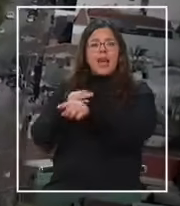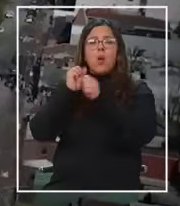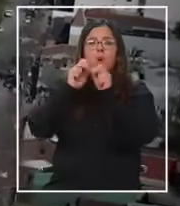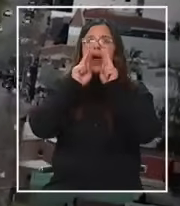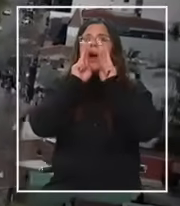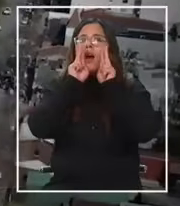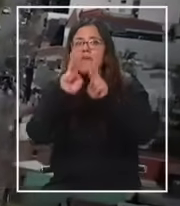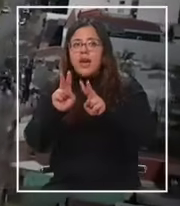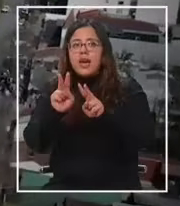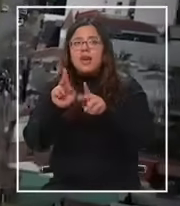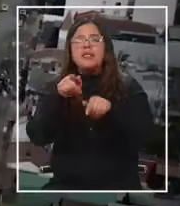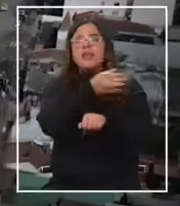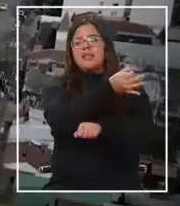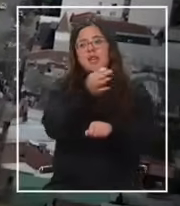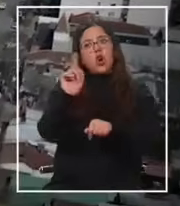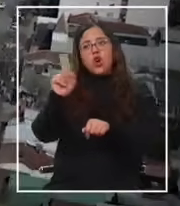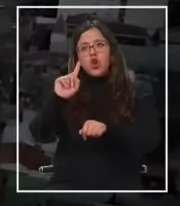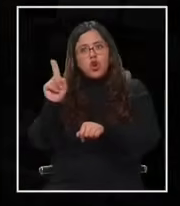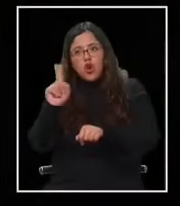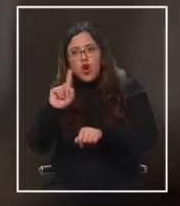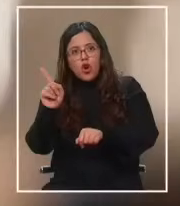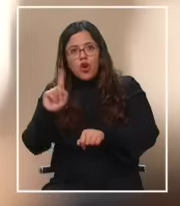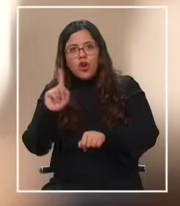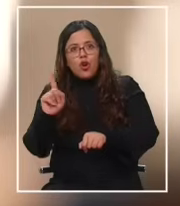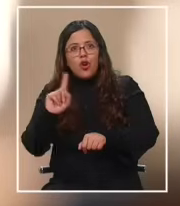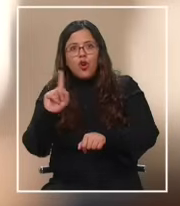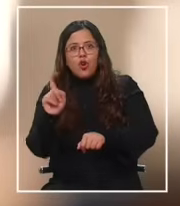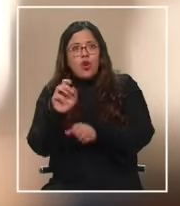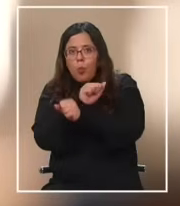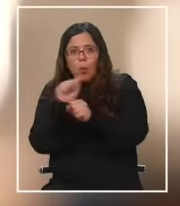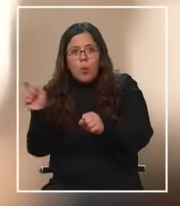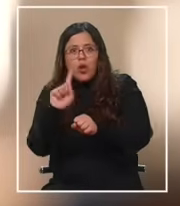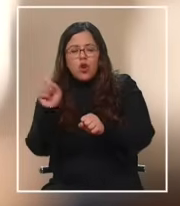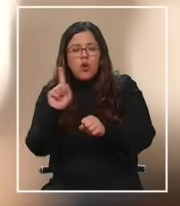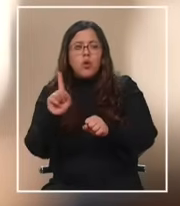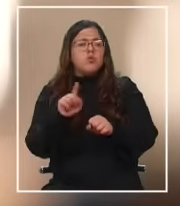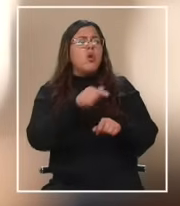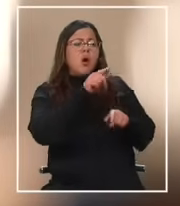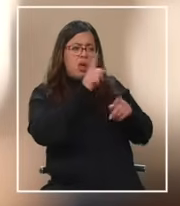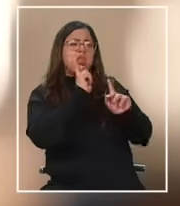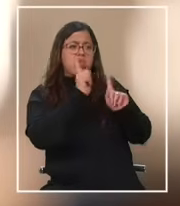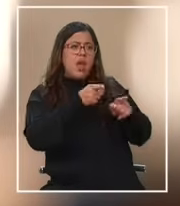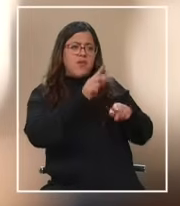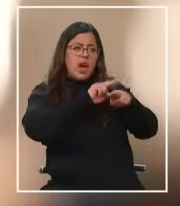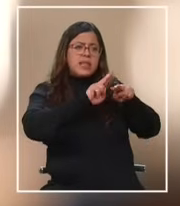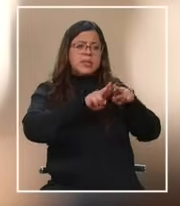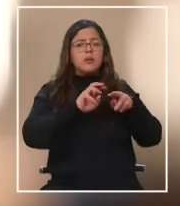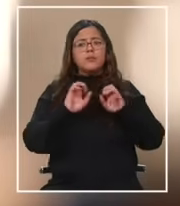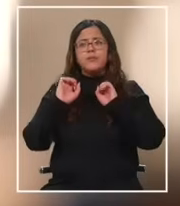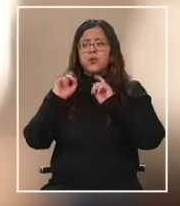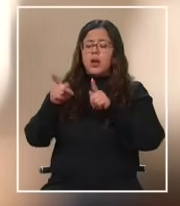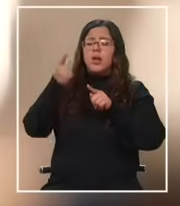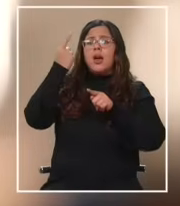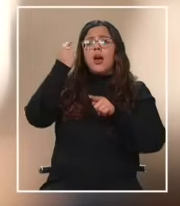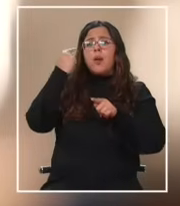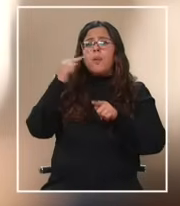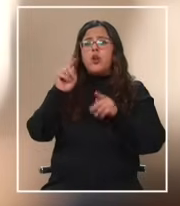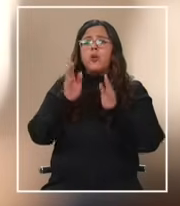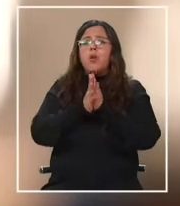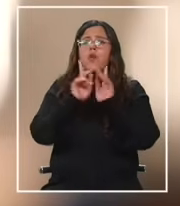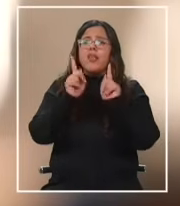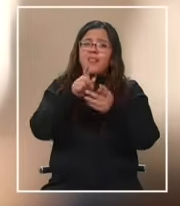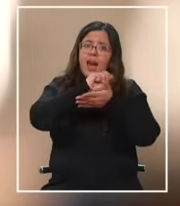pero doctora, no, ¿por qué? No, hágalo. Le dijimos, ya, pero déjalo